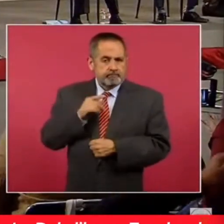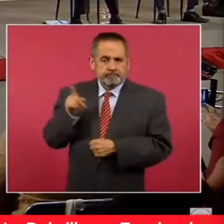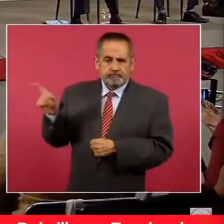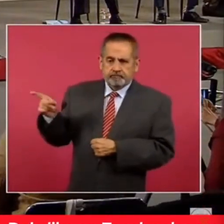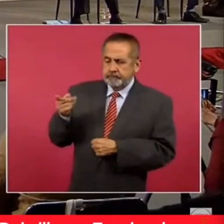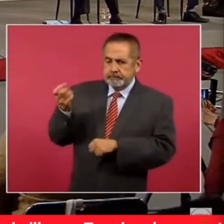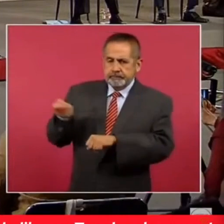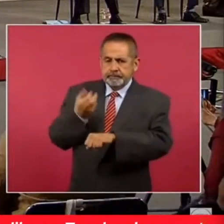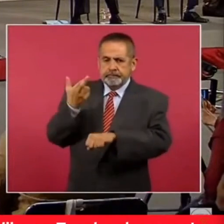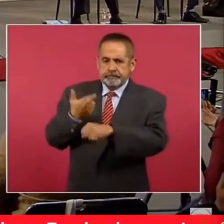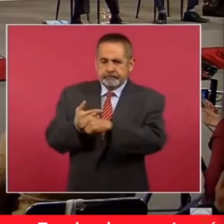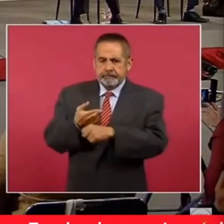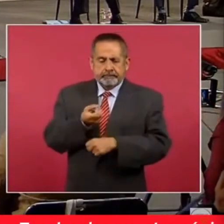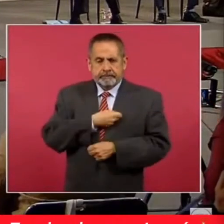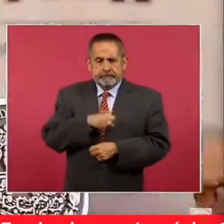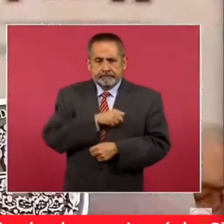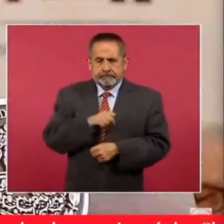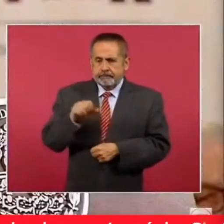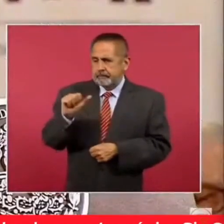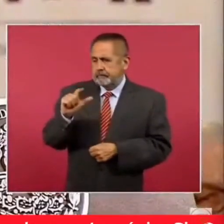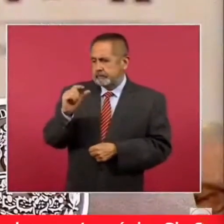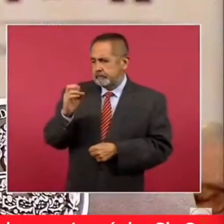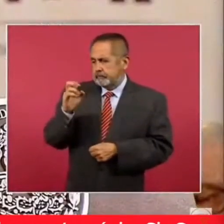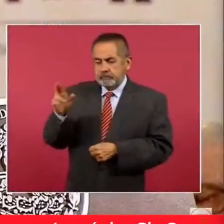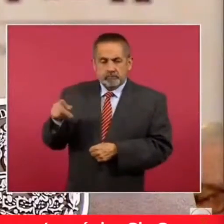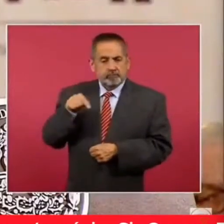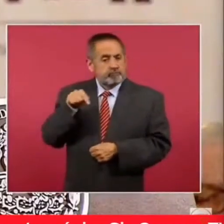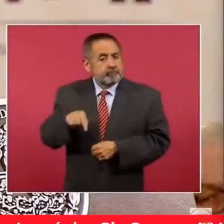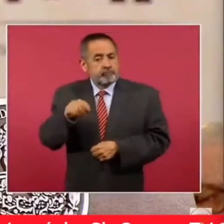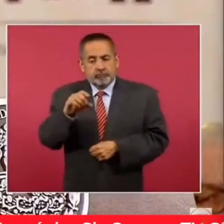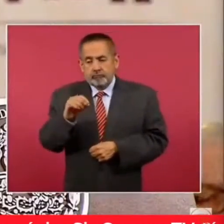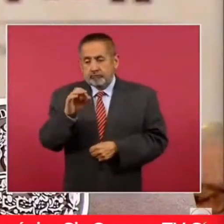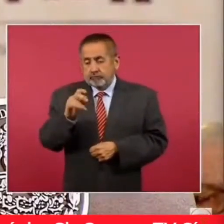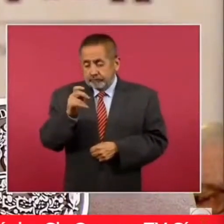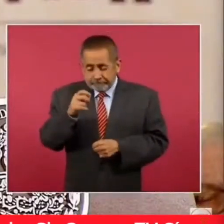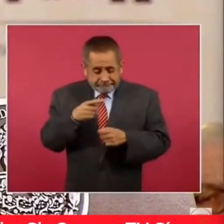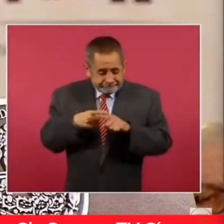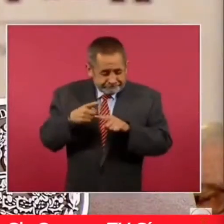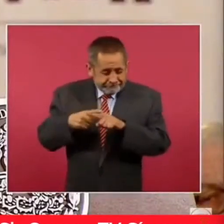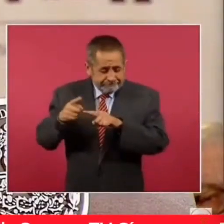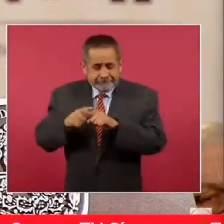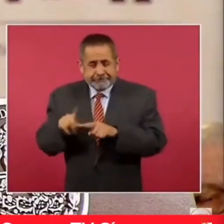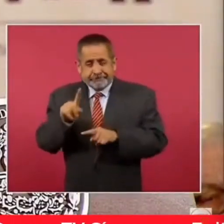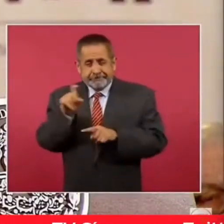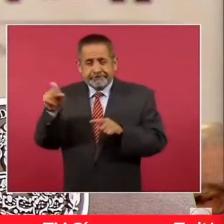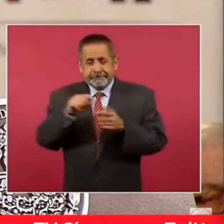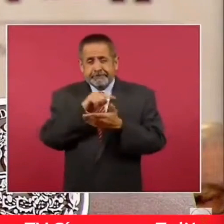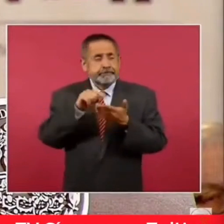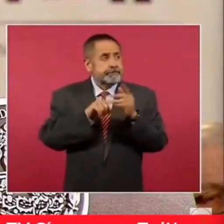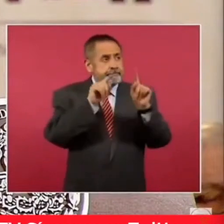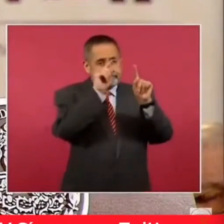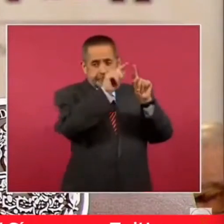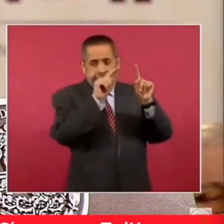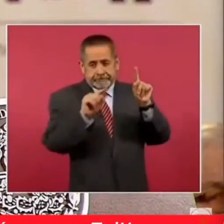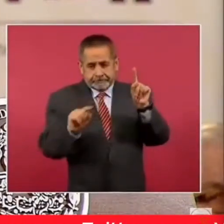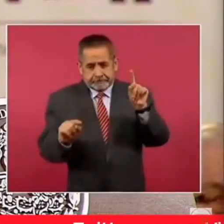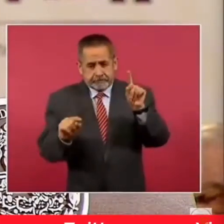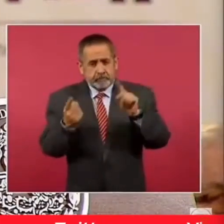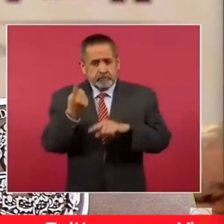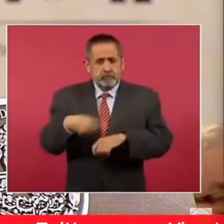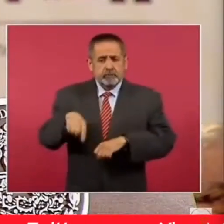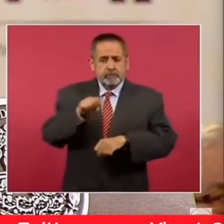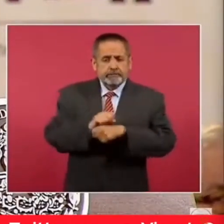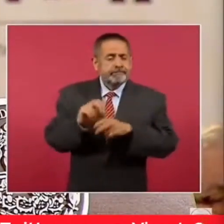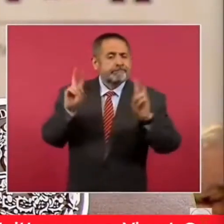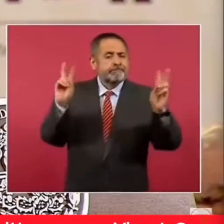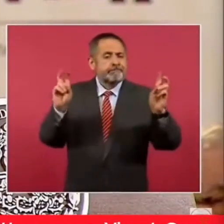señor Secretario de Salud, COFEPRIS realiza más de 100 actividades en el territorio durante una semana denominada